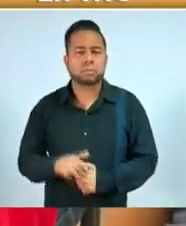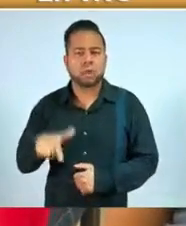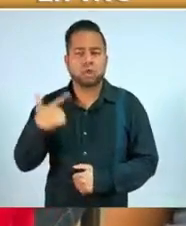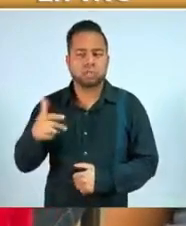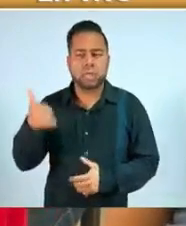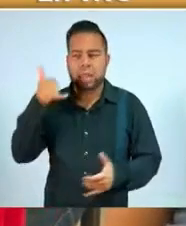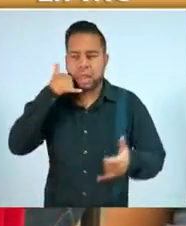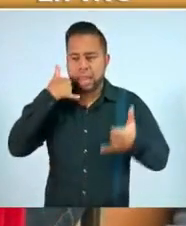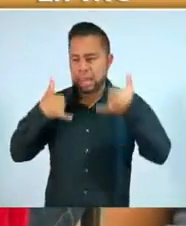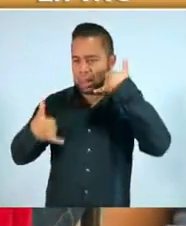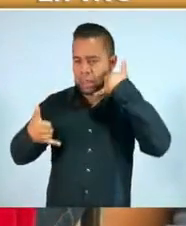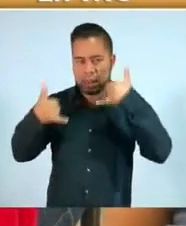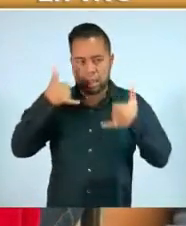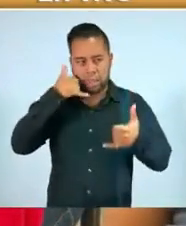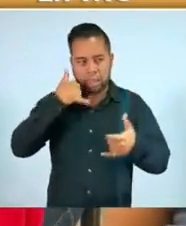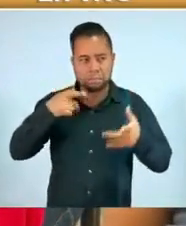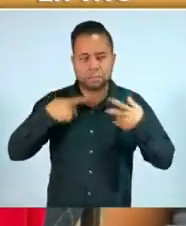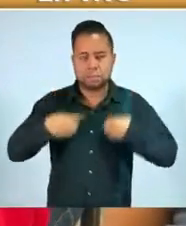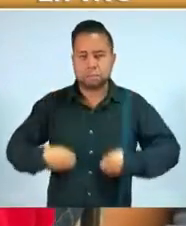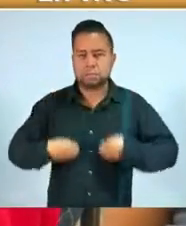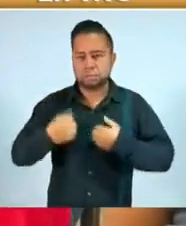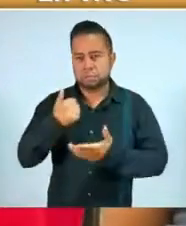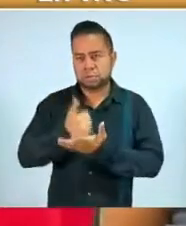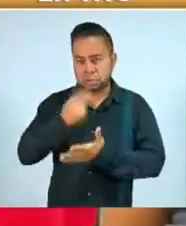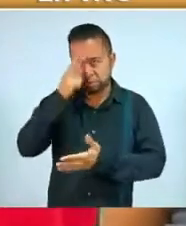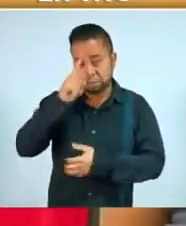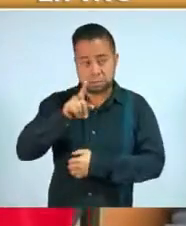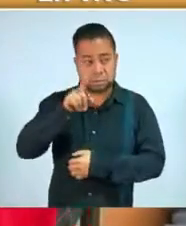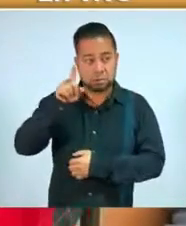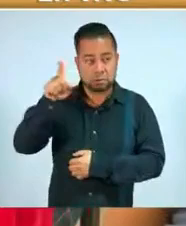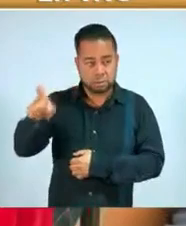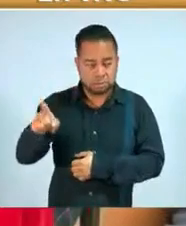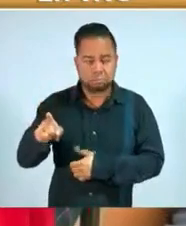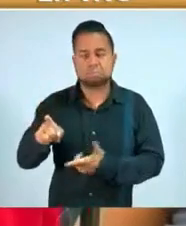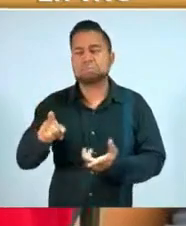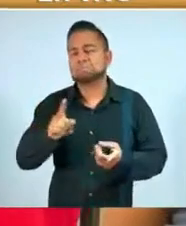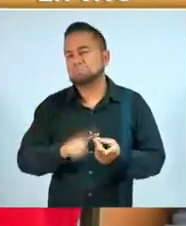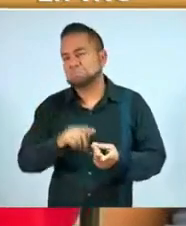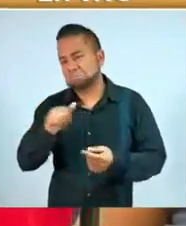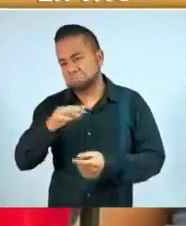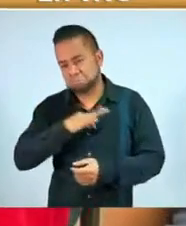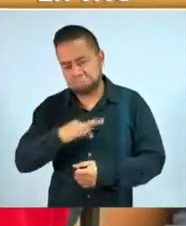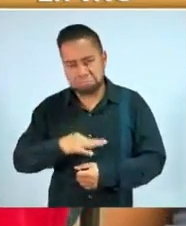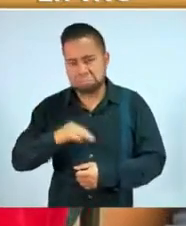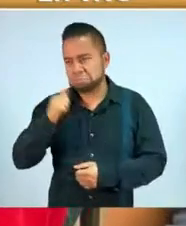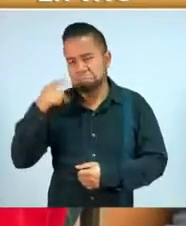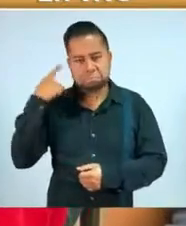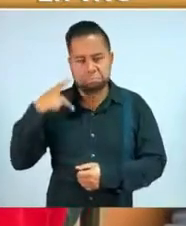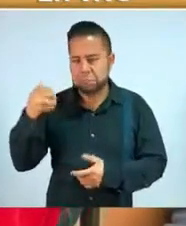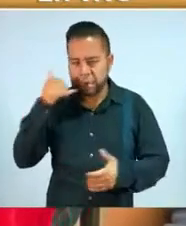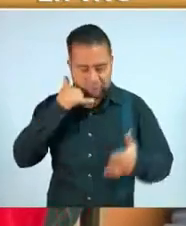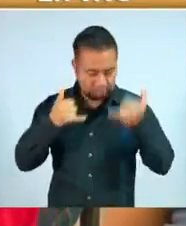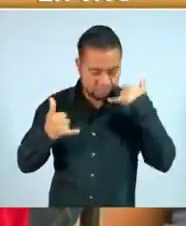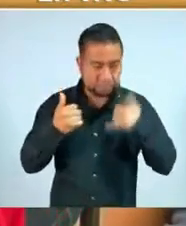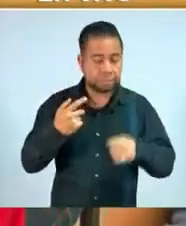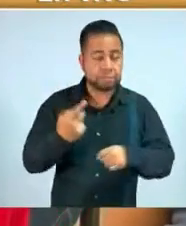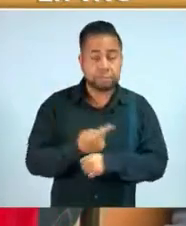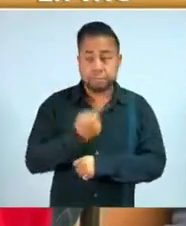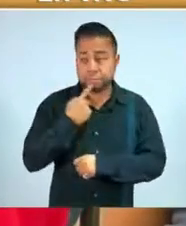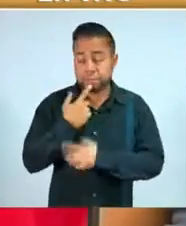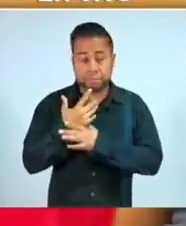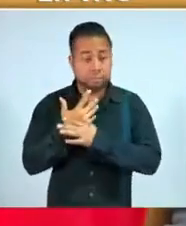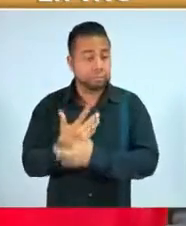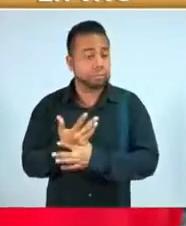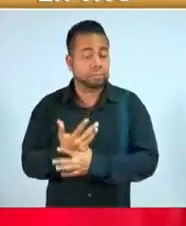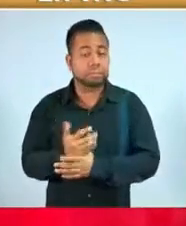llamadas, obviamente de oaxaqueños radicados en la Ciudad de México, por uno de la Ciudad de México, otros en Toluca, unos en Puebla, en la cual manejaba en